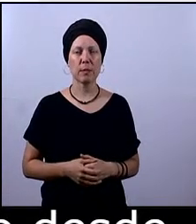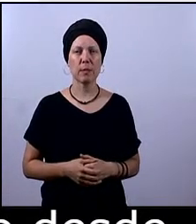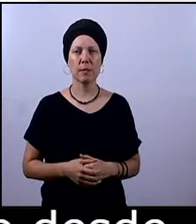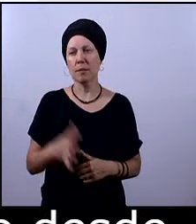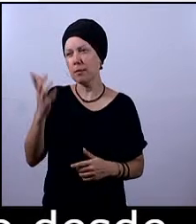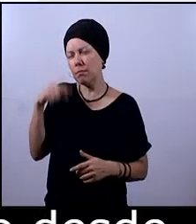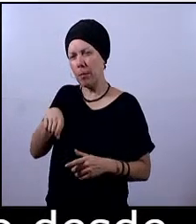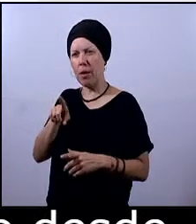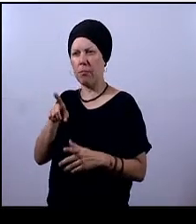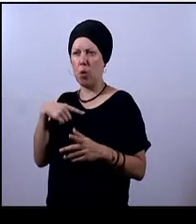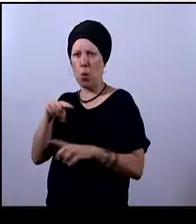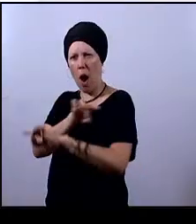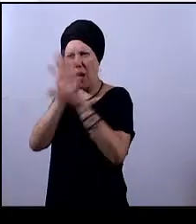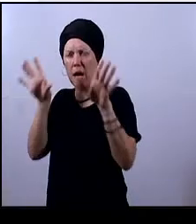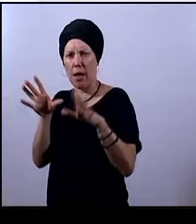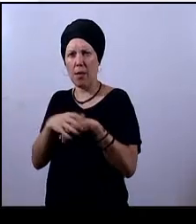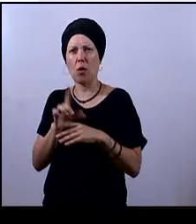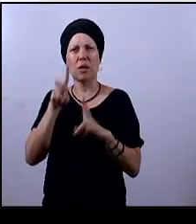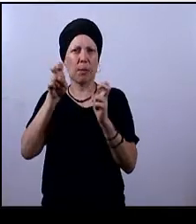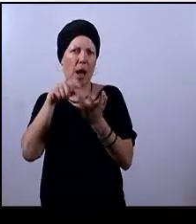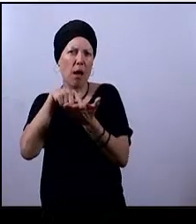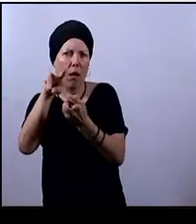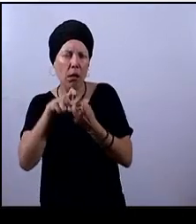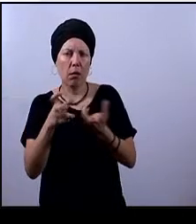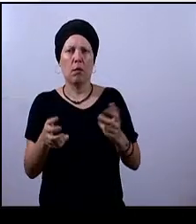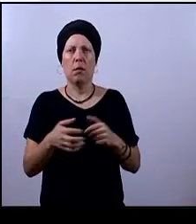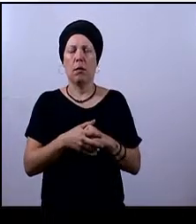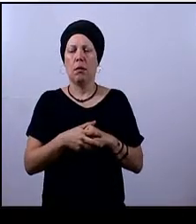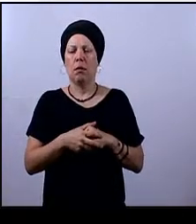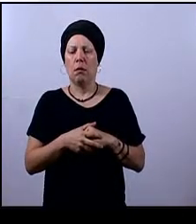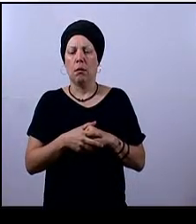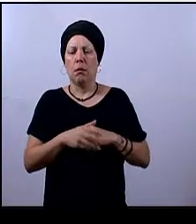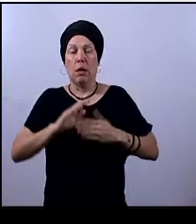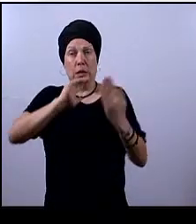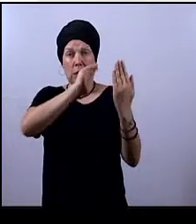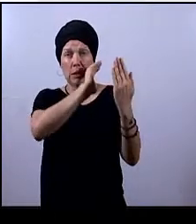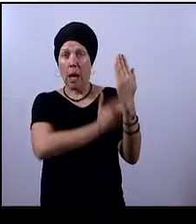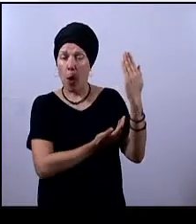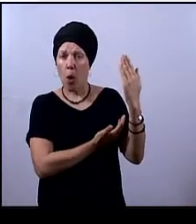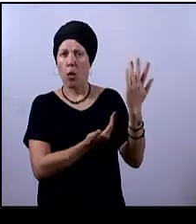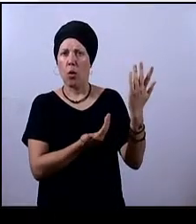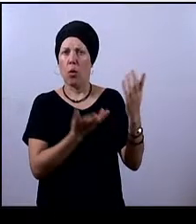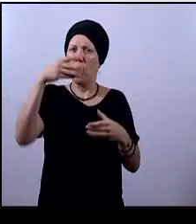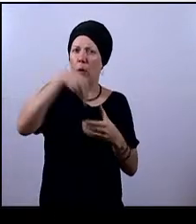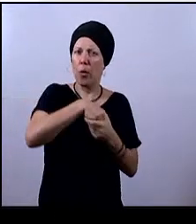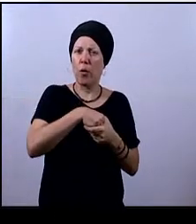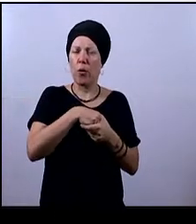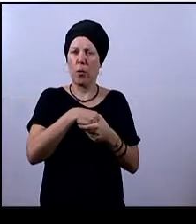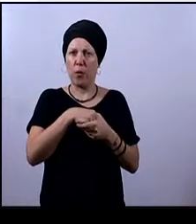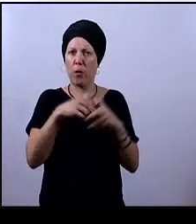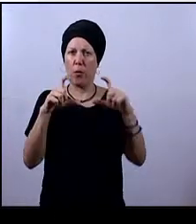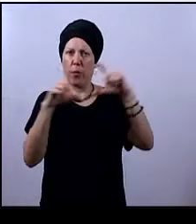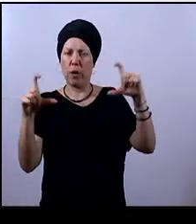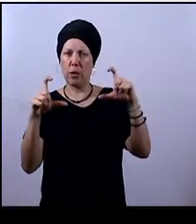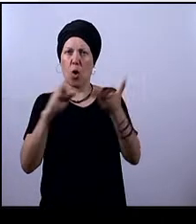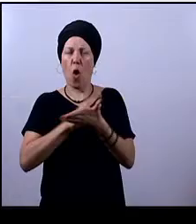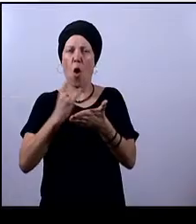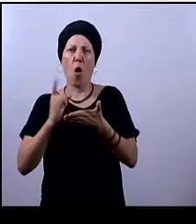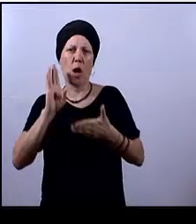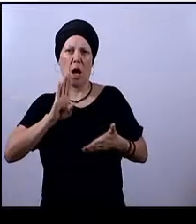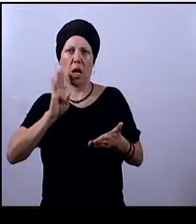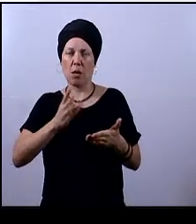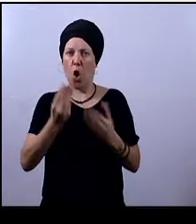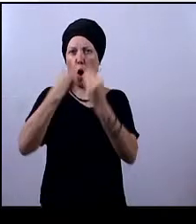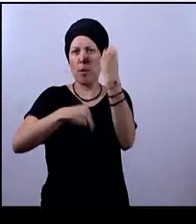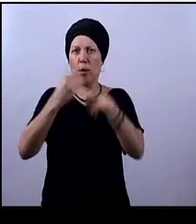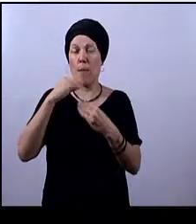Yo quería hacer una aclaración a los aranceles, que el jamón se incluye dentro del epígrafe de carnes y despojos comestibles,